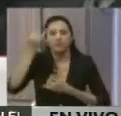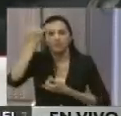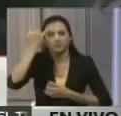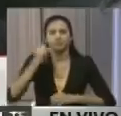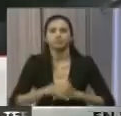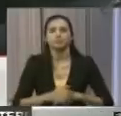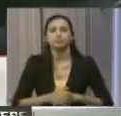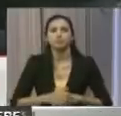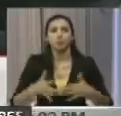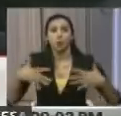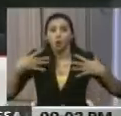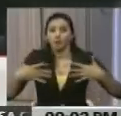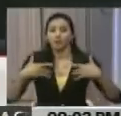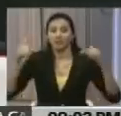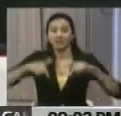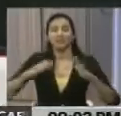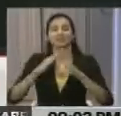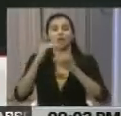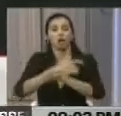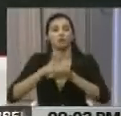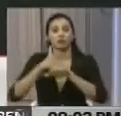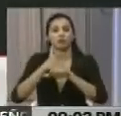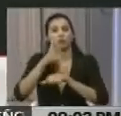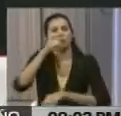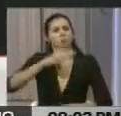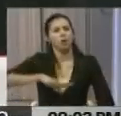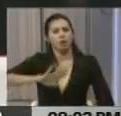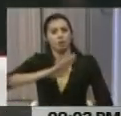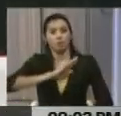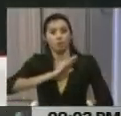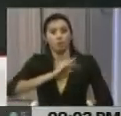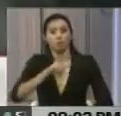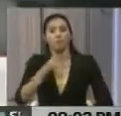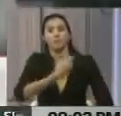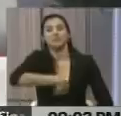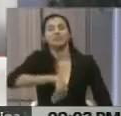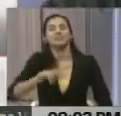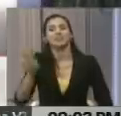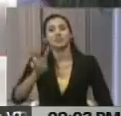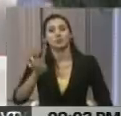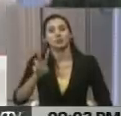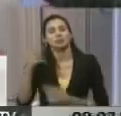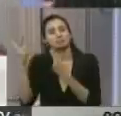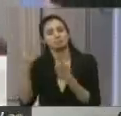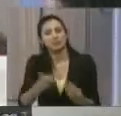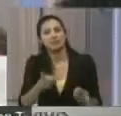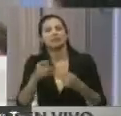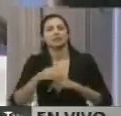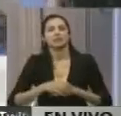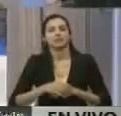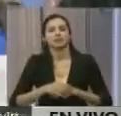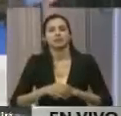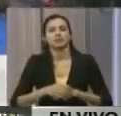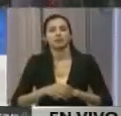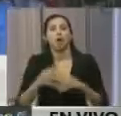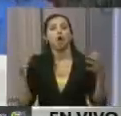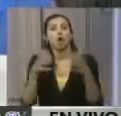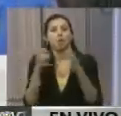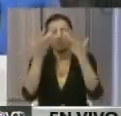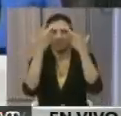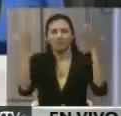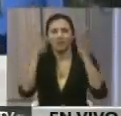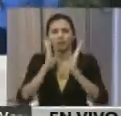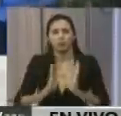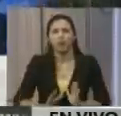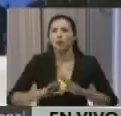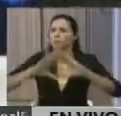muy contentos de recibir aquí en el Palacio de Gobierno, el Palacio del Pueblo. El presidente de la República ha invitado a un conjunto de intelectuales de distintas